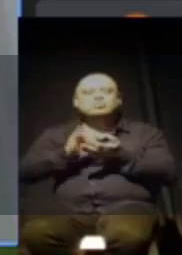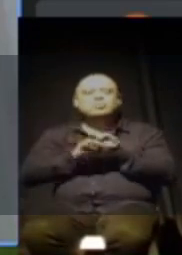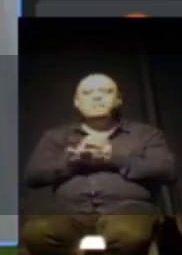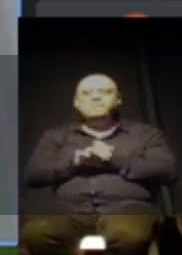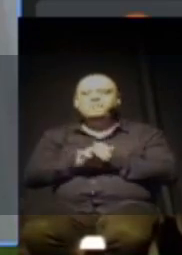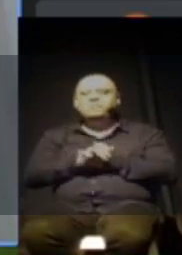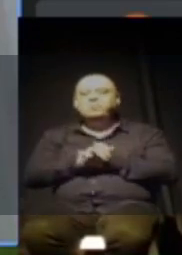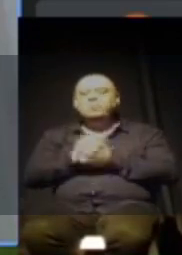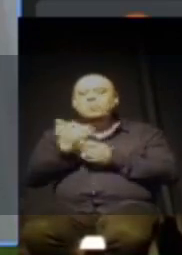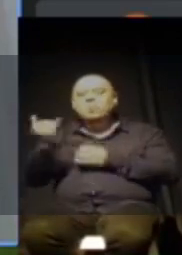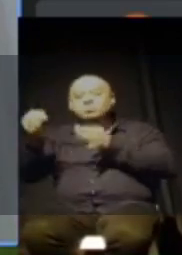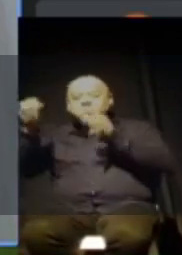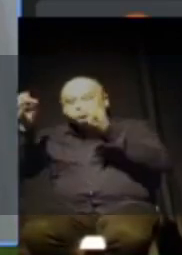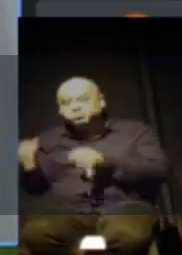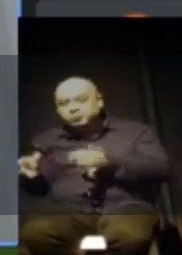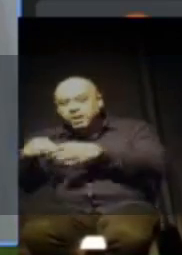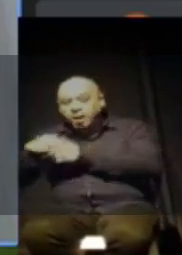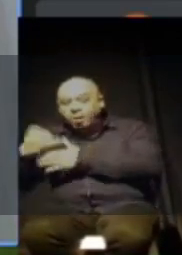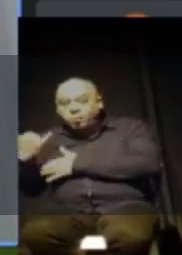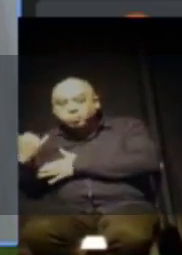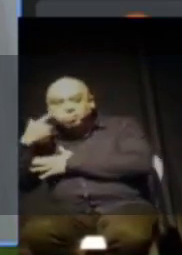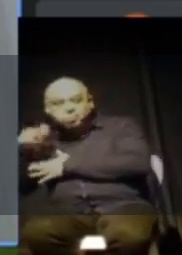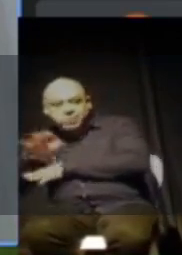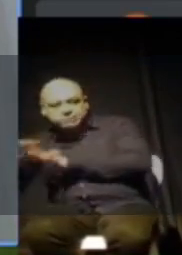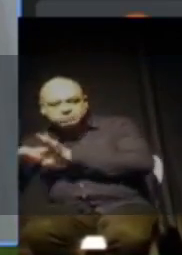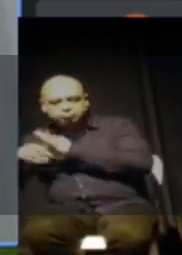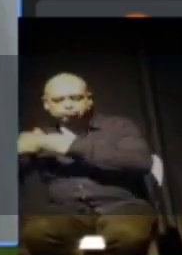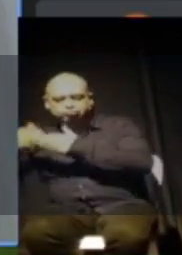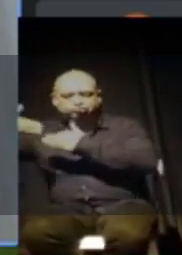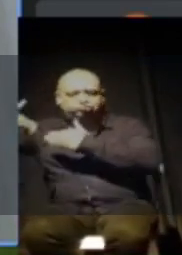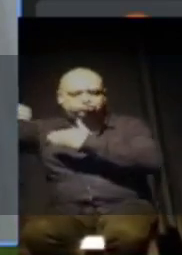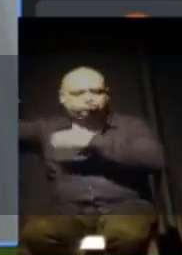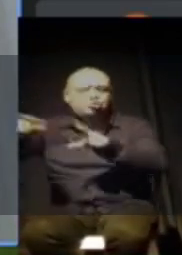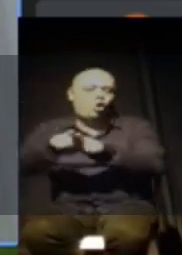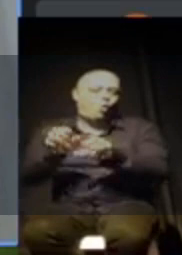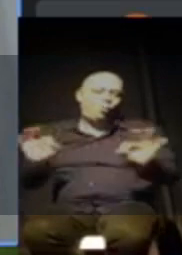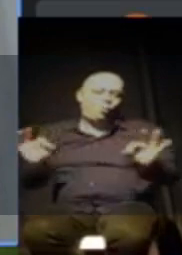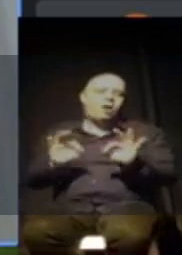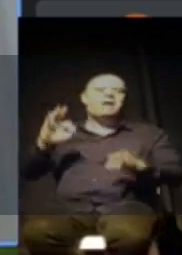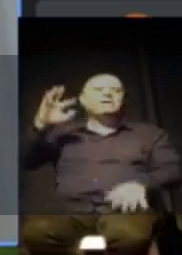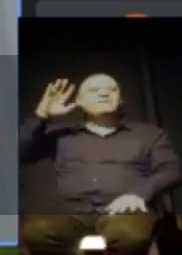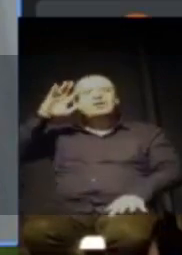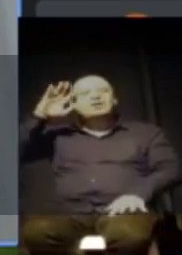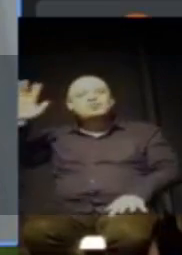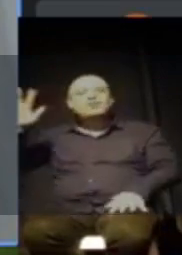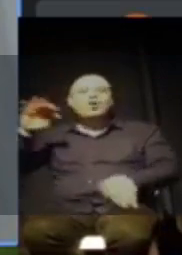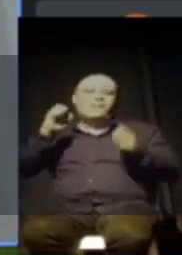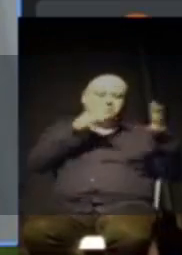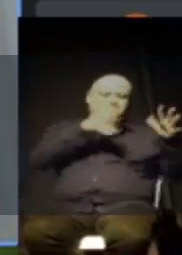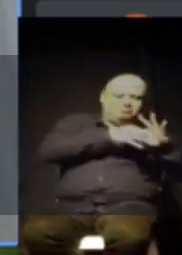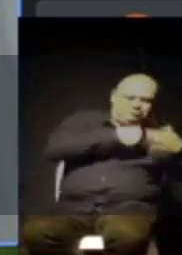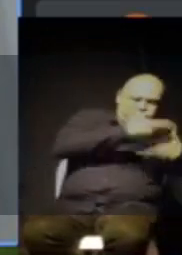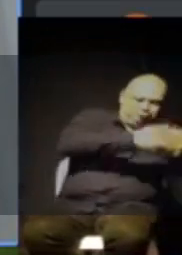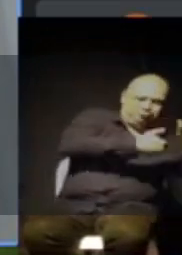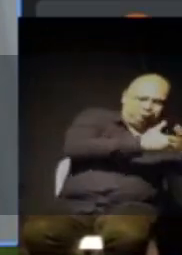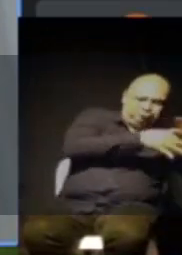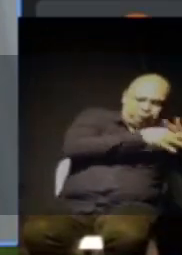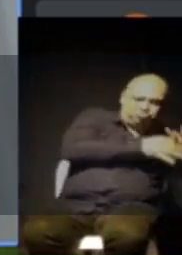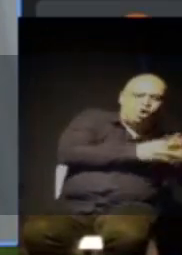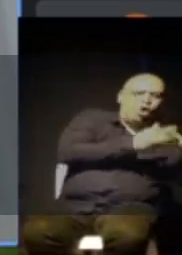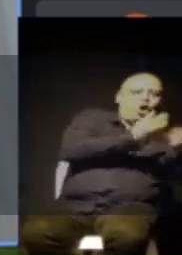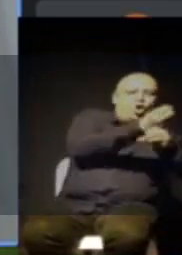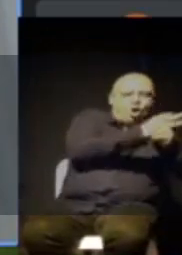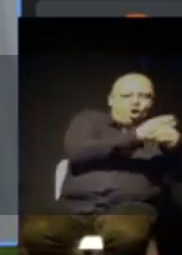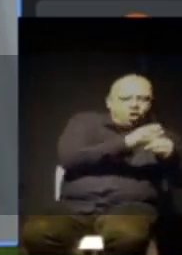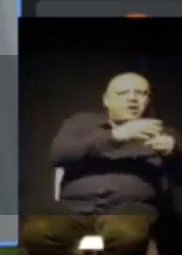ausencias, constataciones congeladas. Las filosofías y epistemologías que interactúan en la comunidad, en el barrio, en la comuna, en la calle,